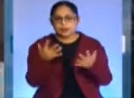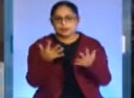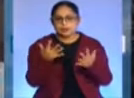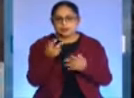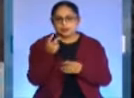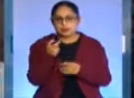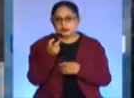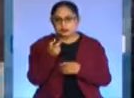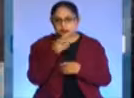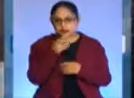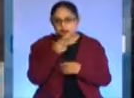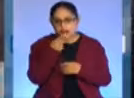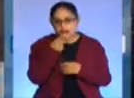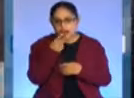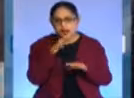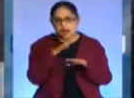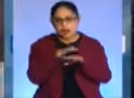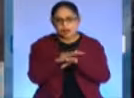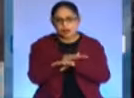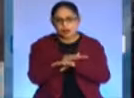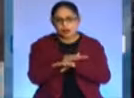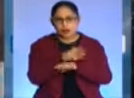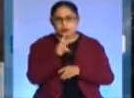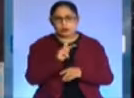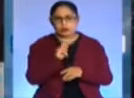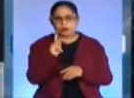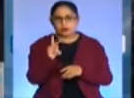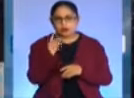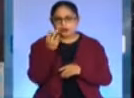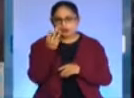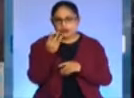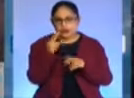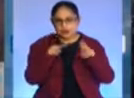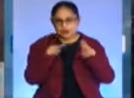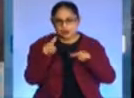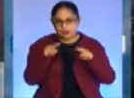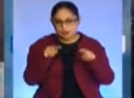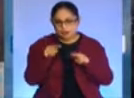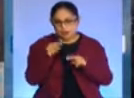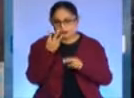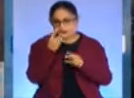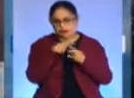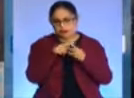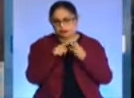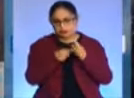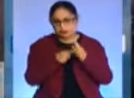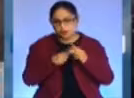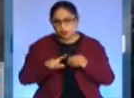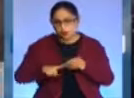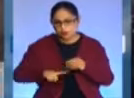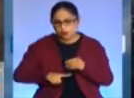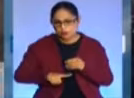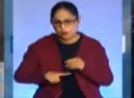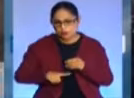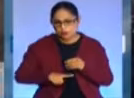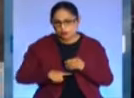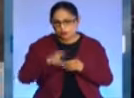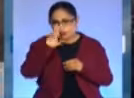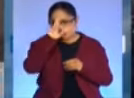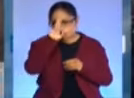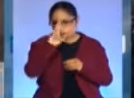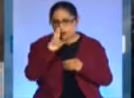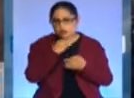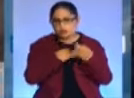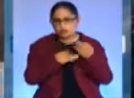cambio y generar inercia con los tres niveles y los tres poderes de gobierno, que se respeten todos